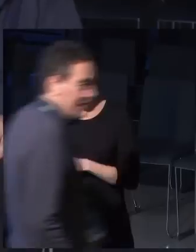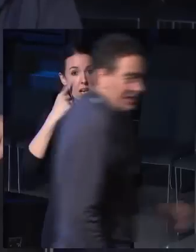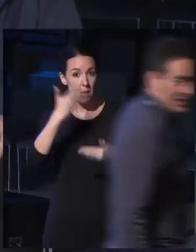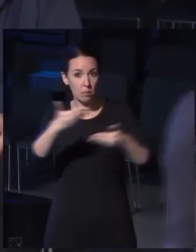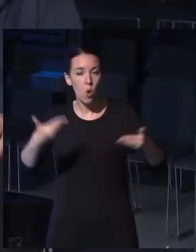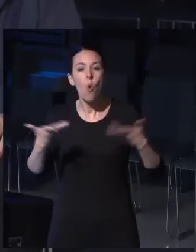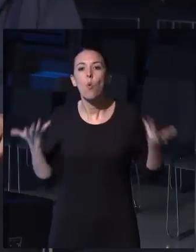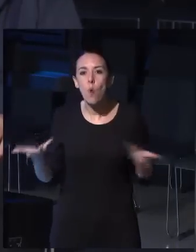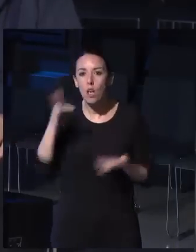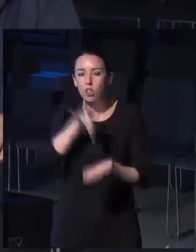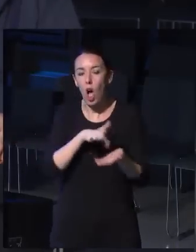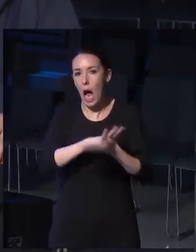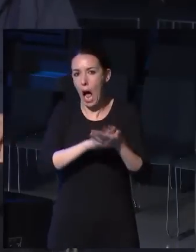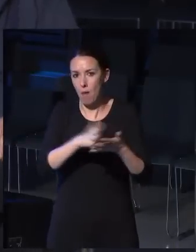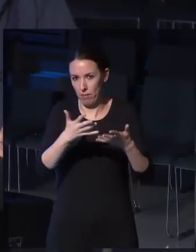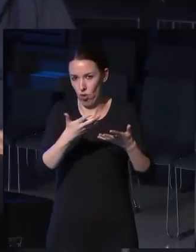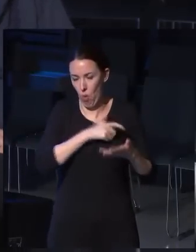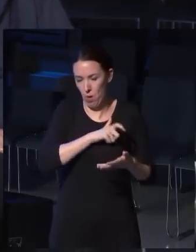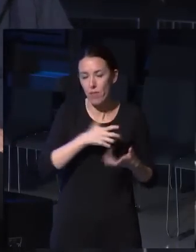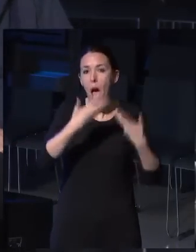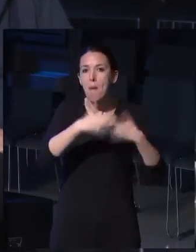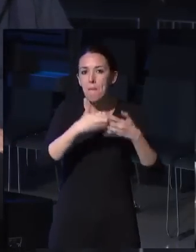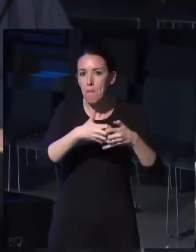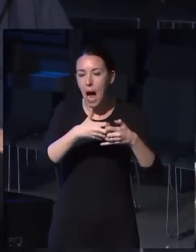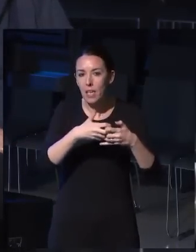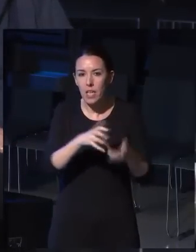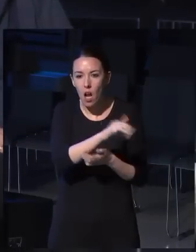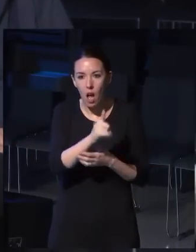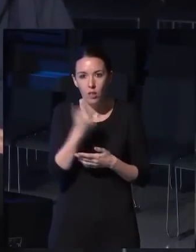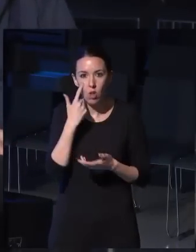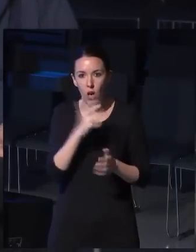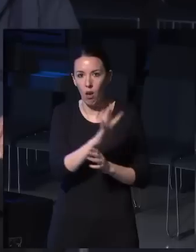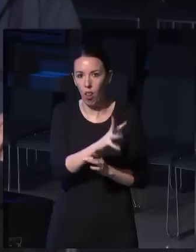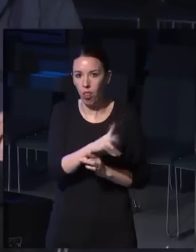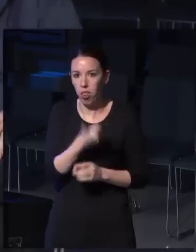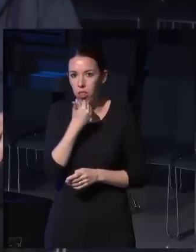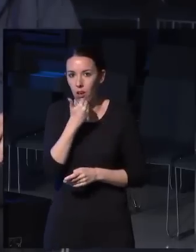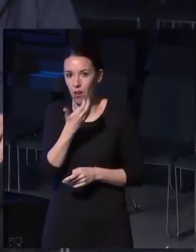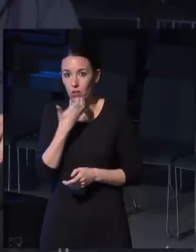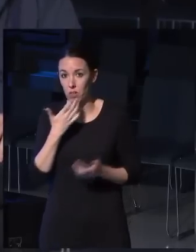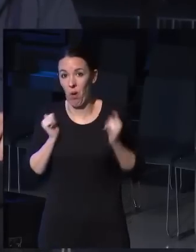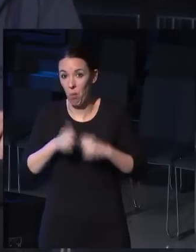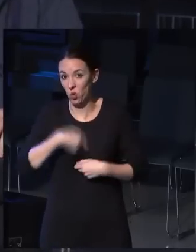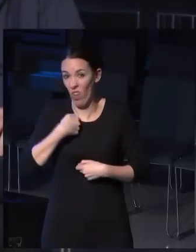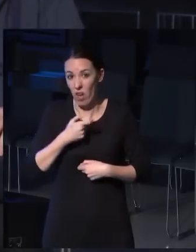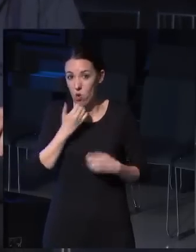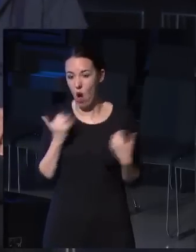el cacharro que, hablando de la policía, te hubieras llevado ahí en el abrigo si hubieras traído algo que no fuera esta sudadera?